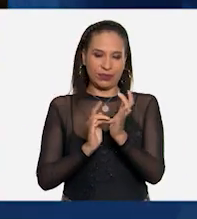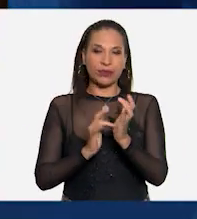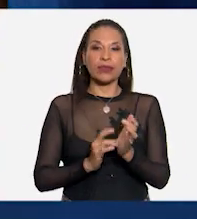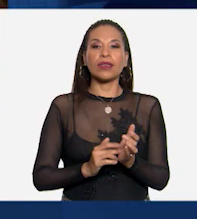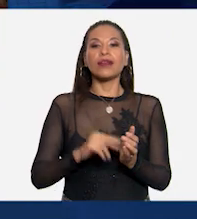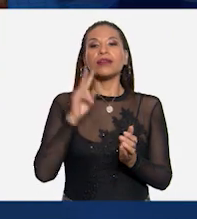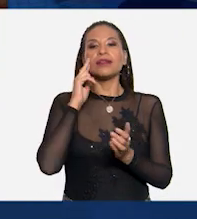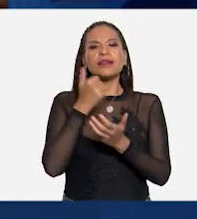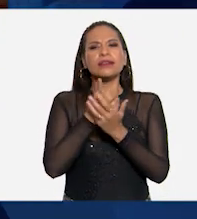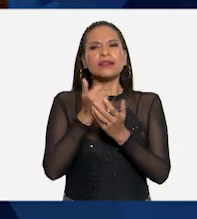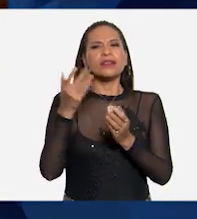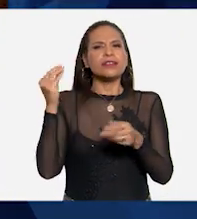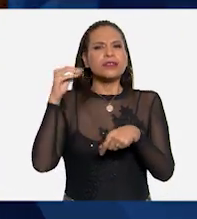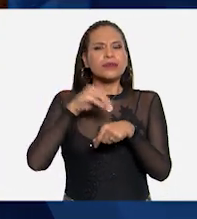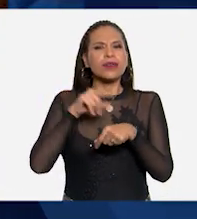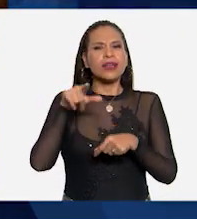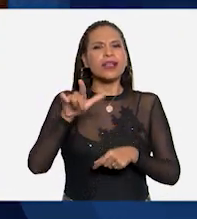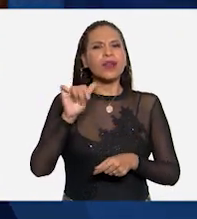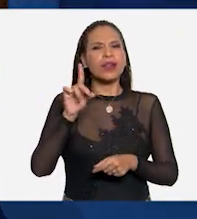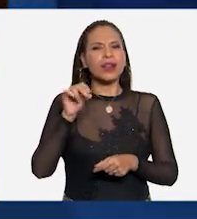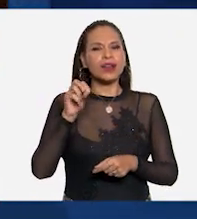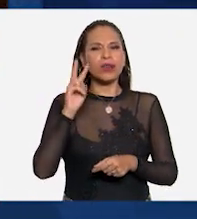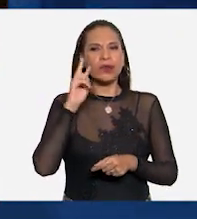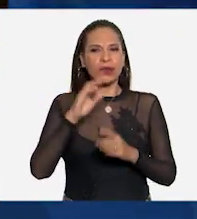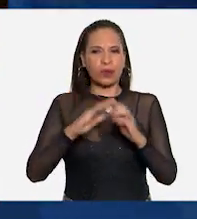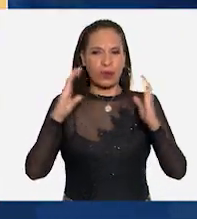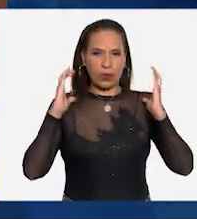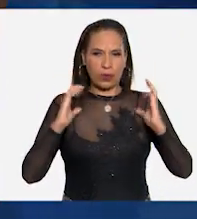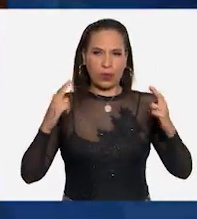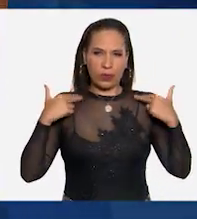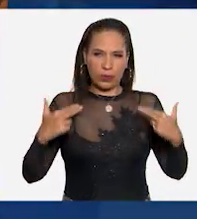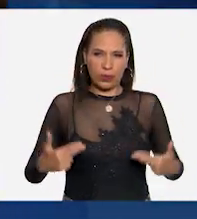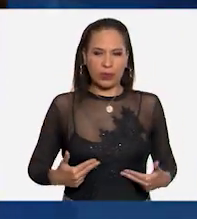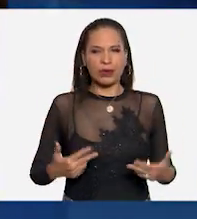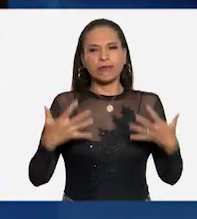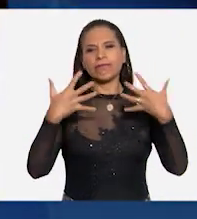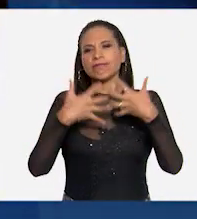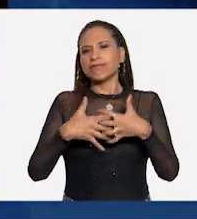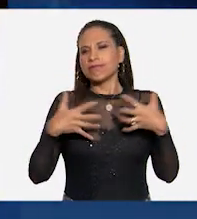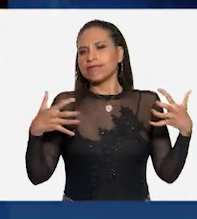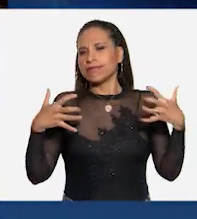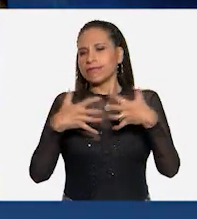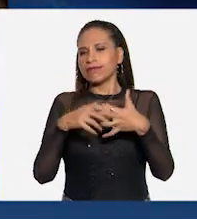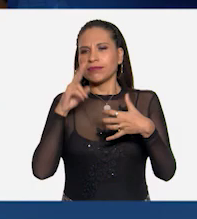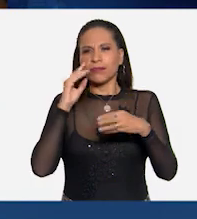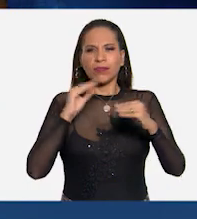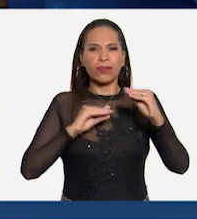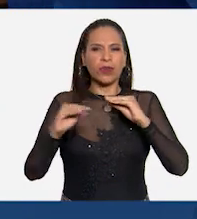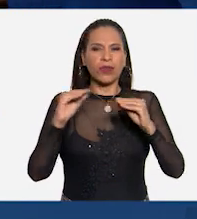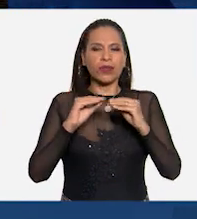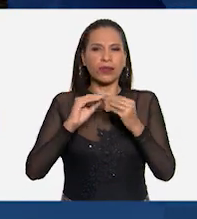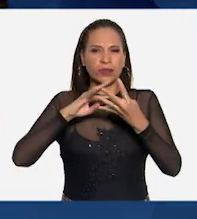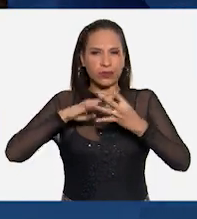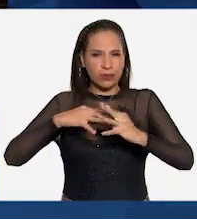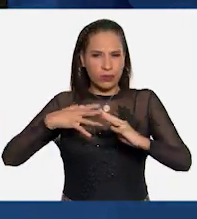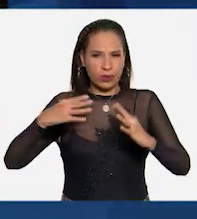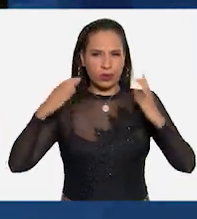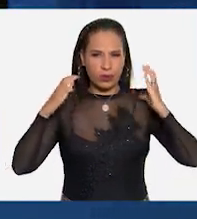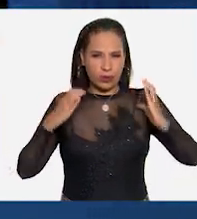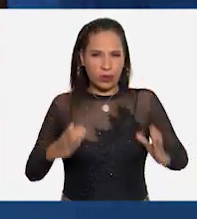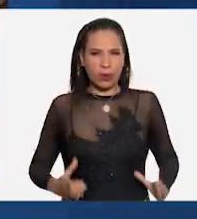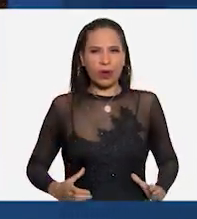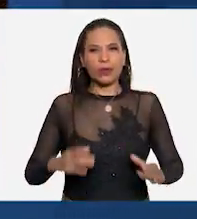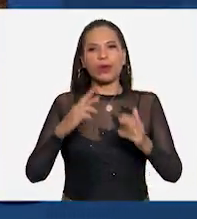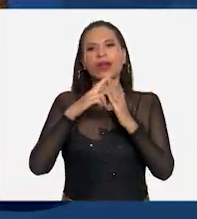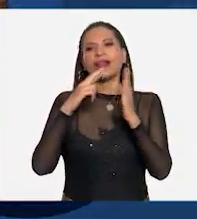La analogía que estableció Leonardo fue entre el cuerpo humano y las máquinas. Comparó el movimiento de los músculos y el del cuerpo con